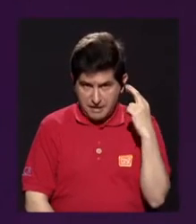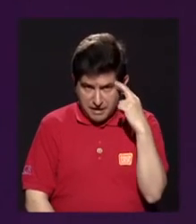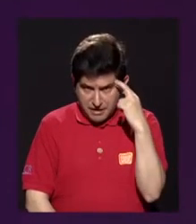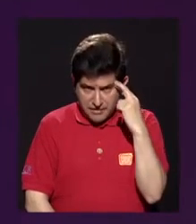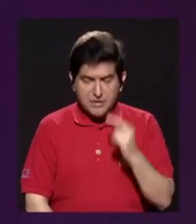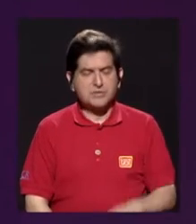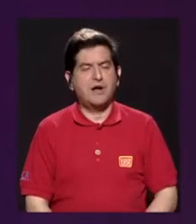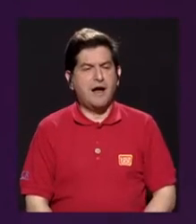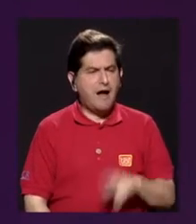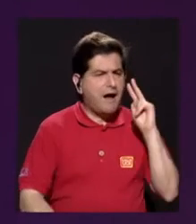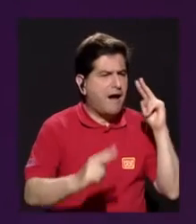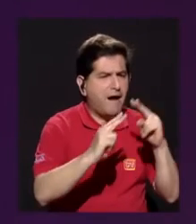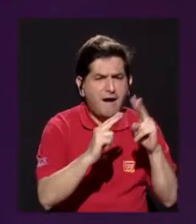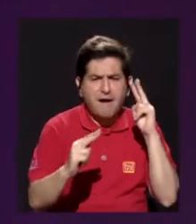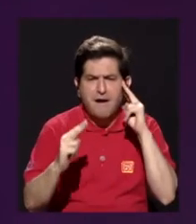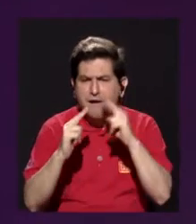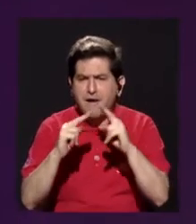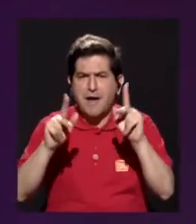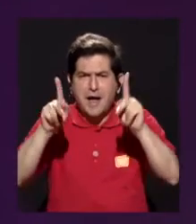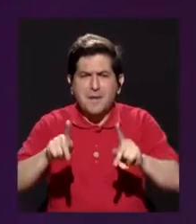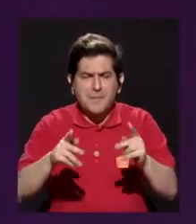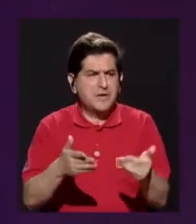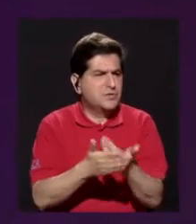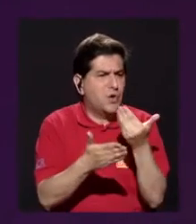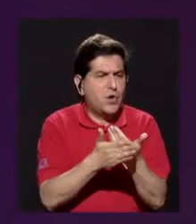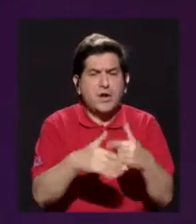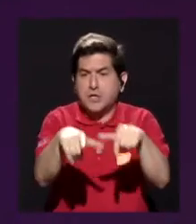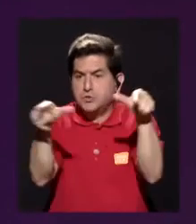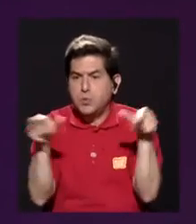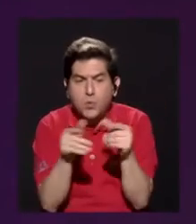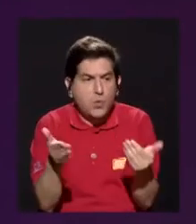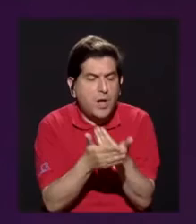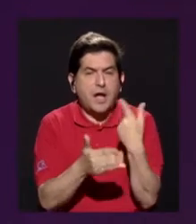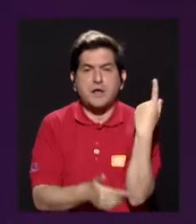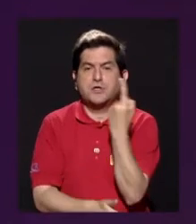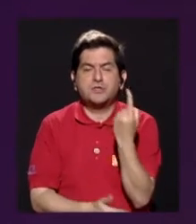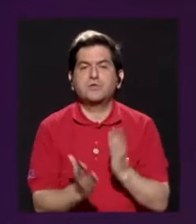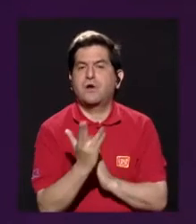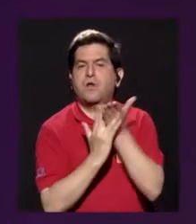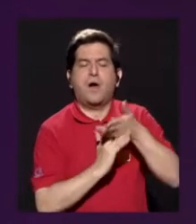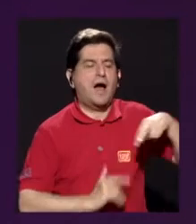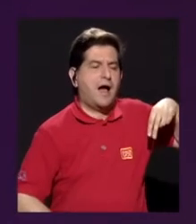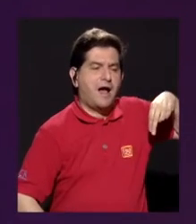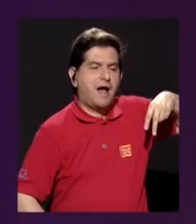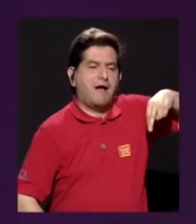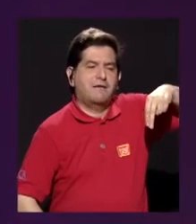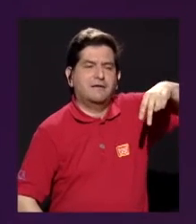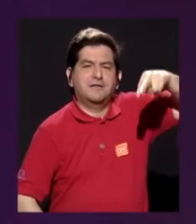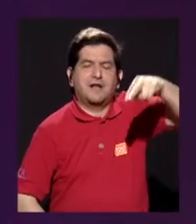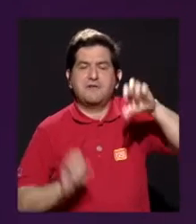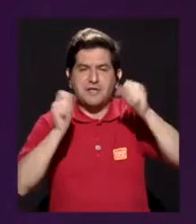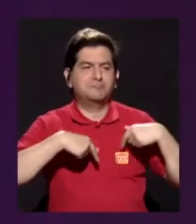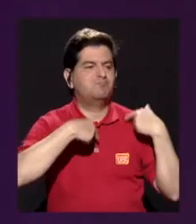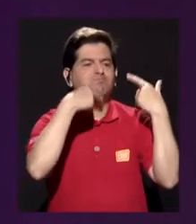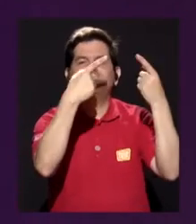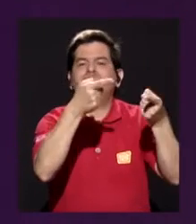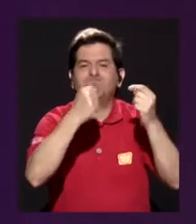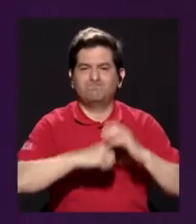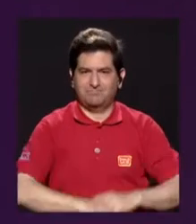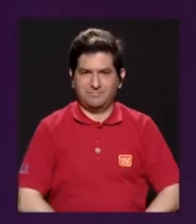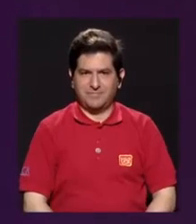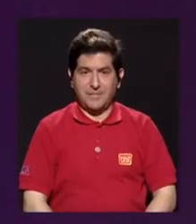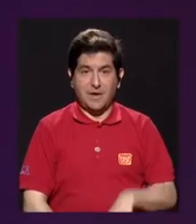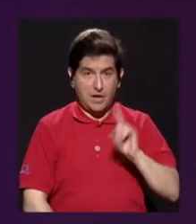Importante conocer gente nueva, conocer lugares nuevos que solamente caminando se puede llegar en la vida, ¿verdad? Es